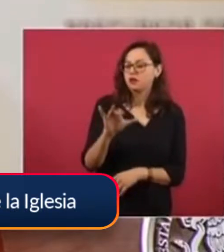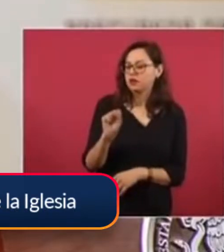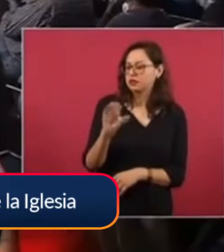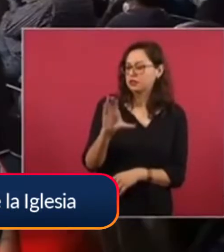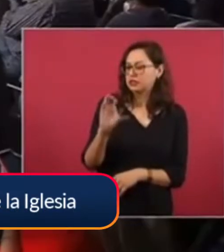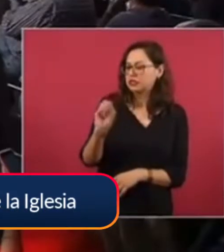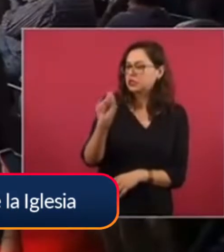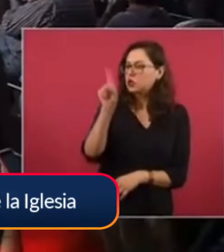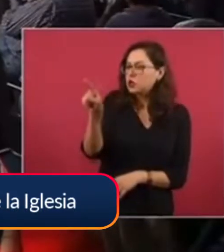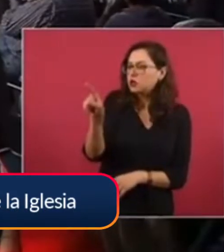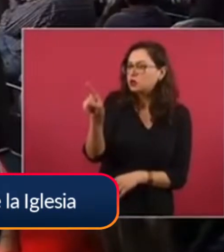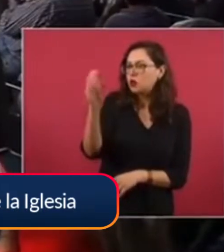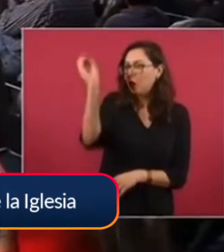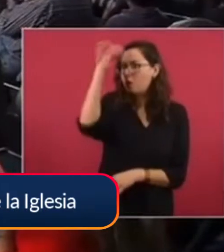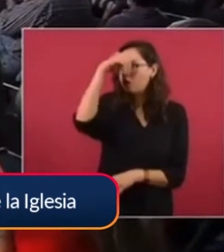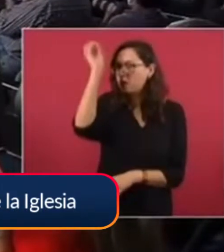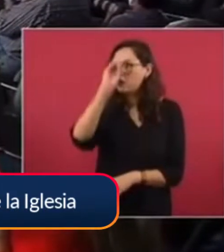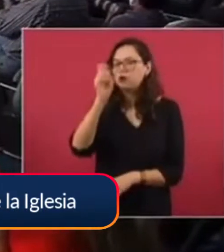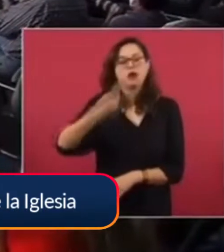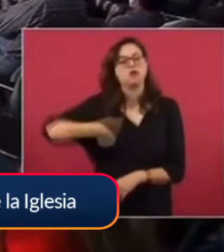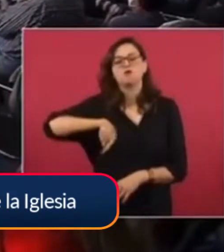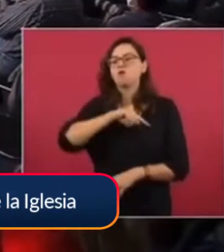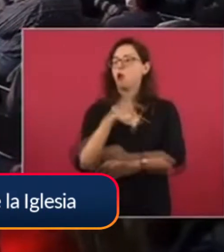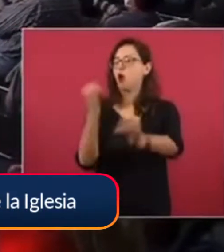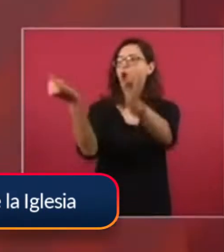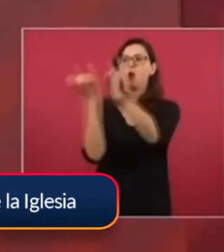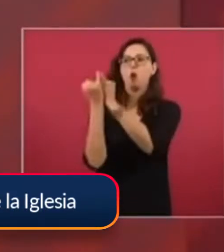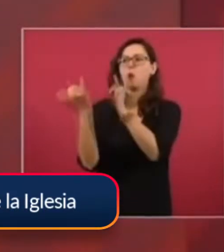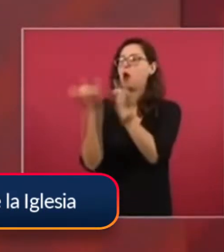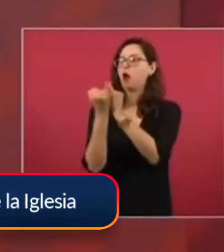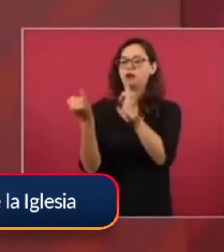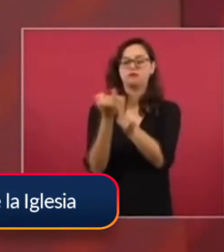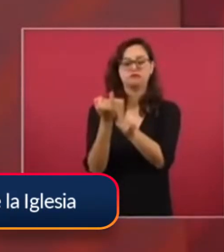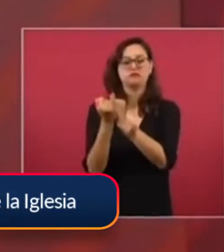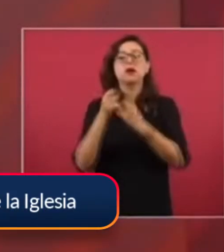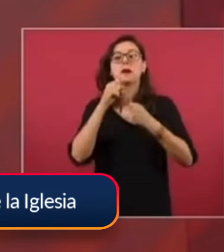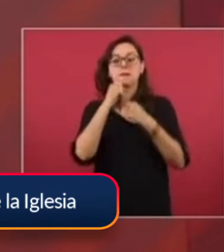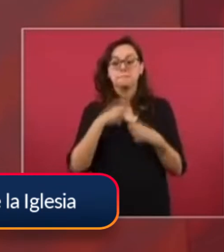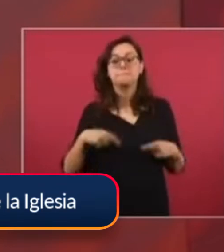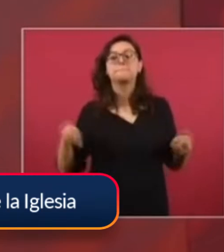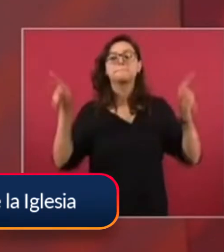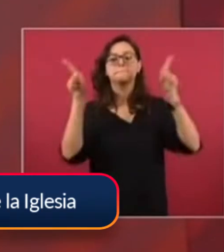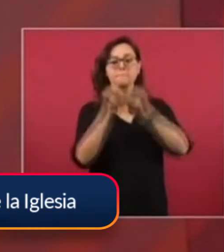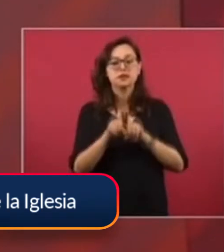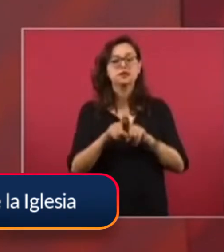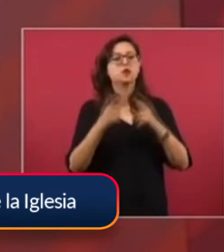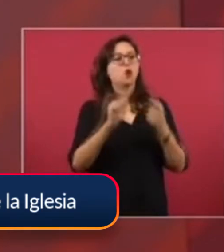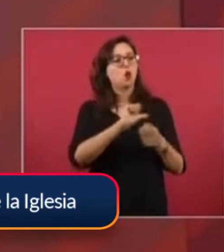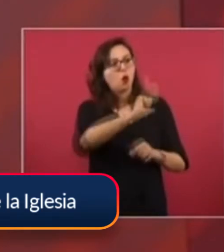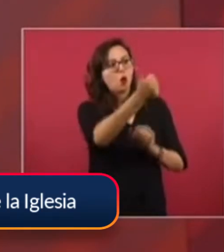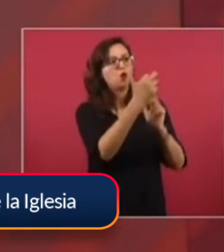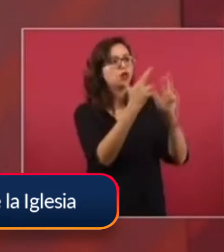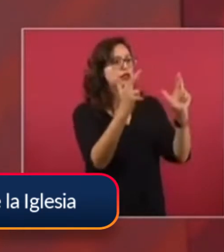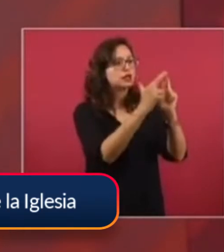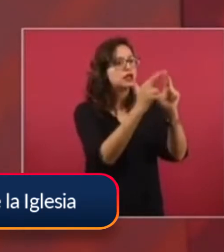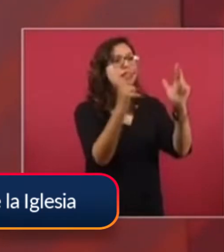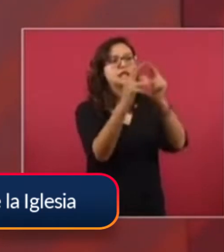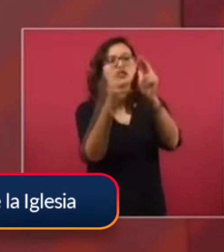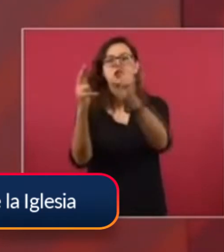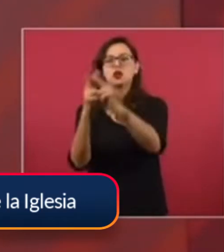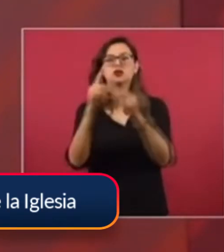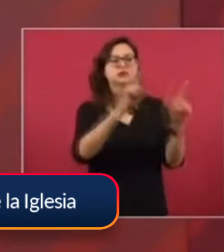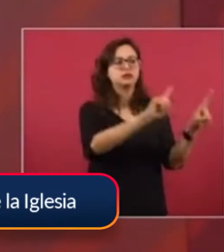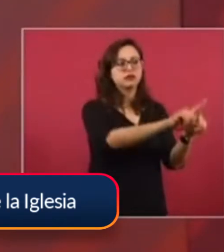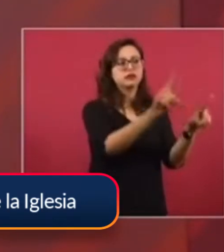Y también tenemos muy buenas relaciones con pastores, con ministros de